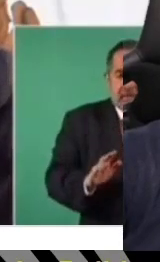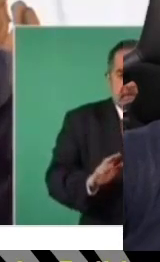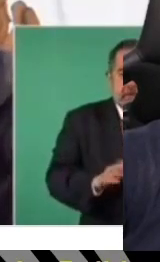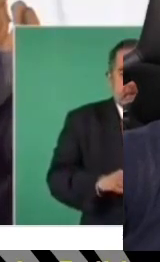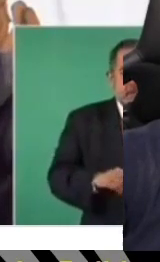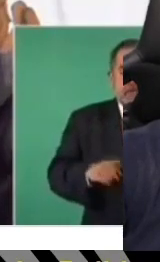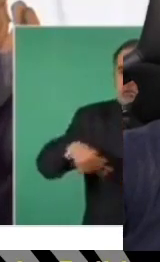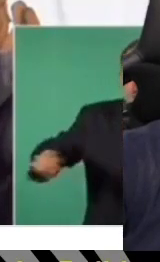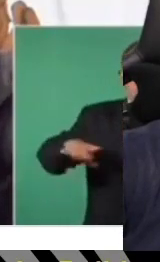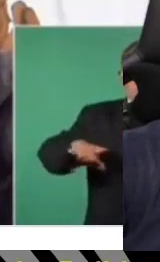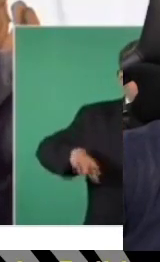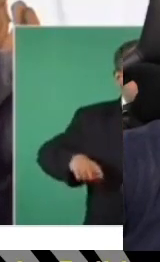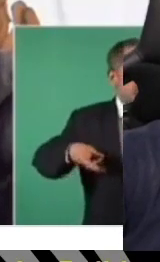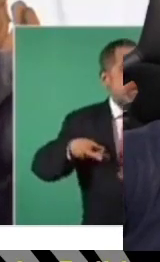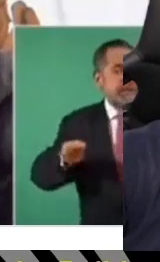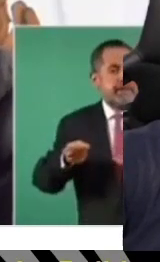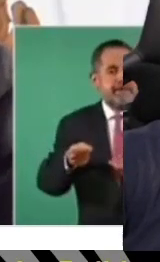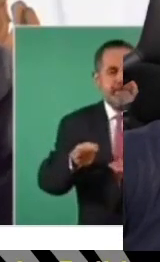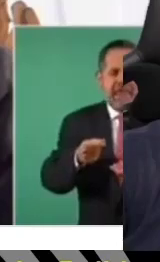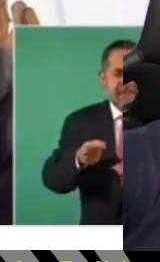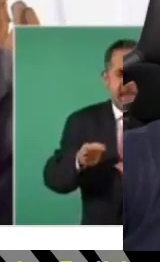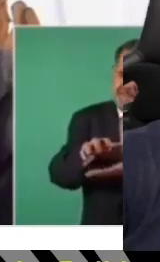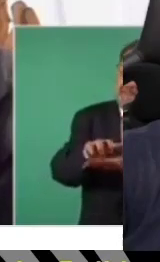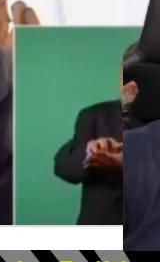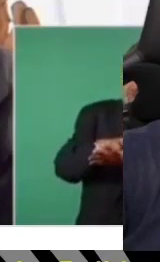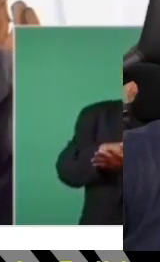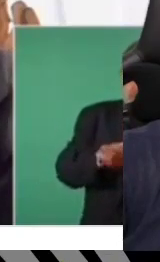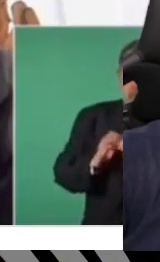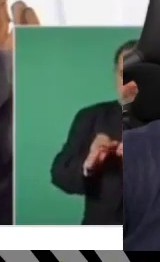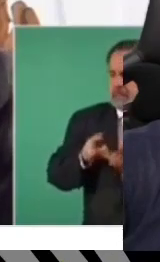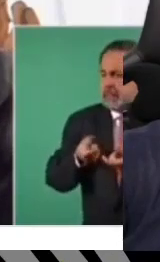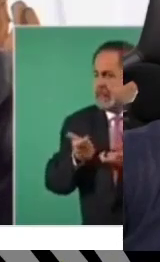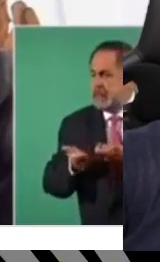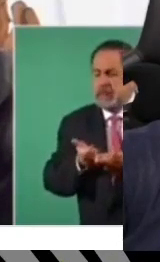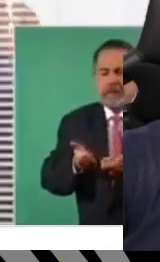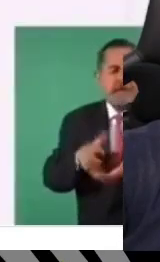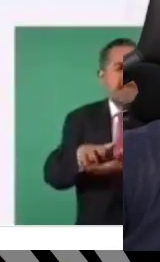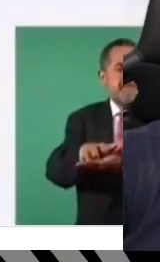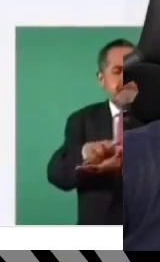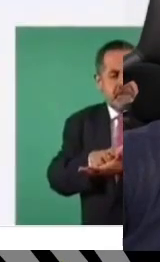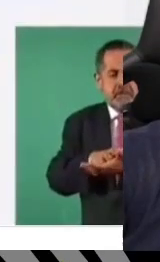gobernar con austeridad y no permitir la impunidad,